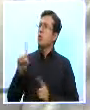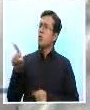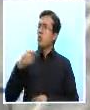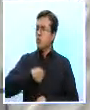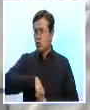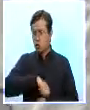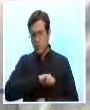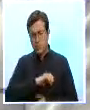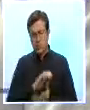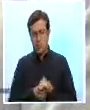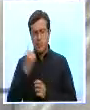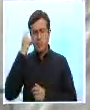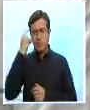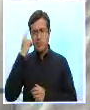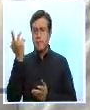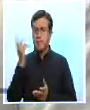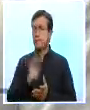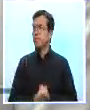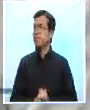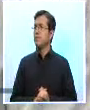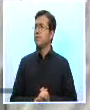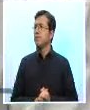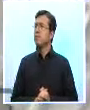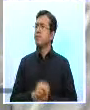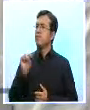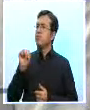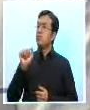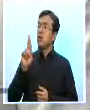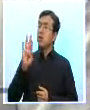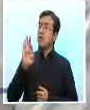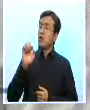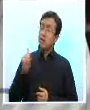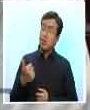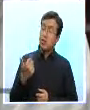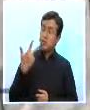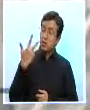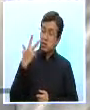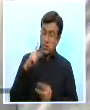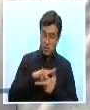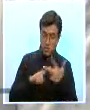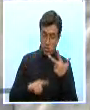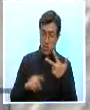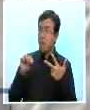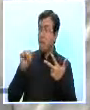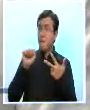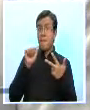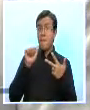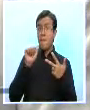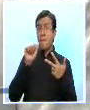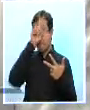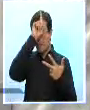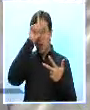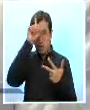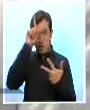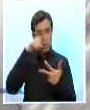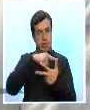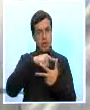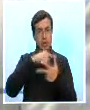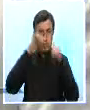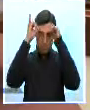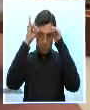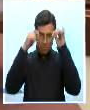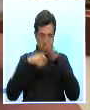de España y se me vienen a la mente en este caso Marta tres elementos Madrid en donde Sí hay corridas de toros la